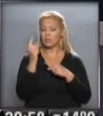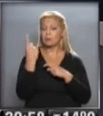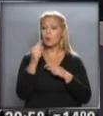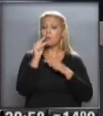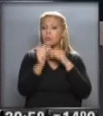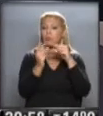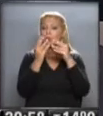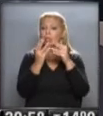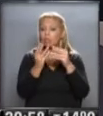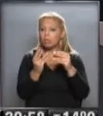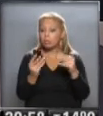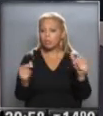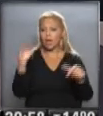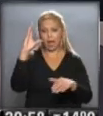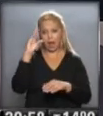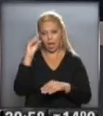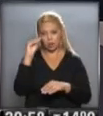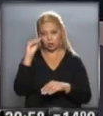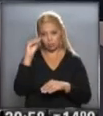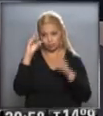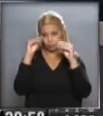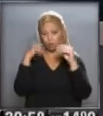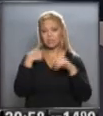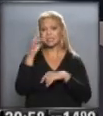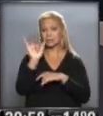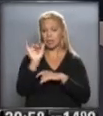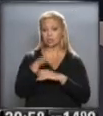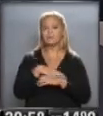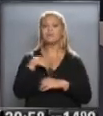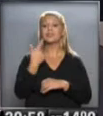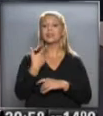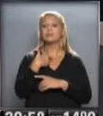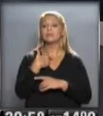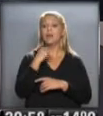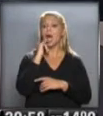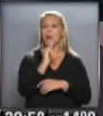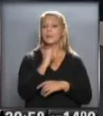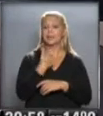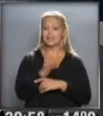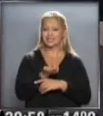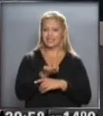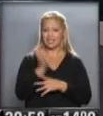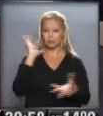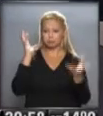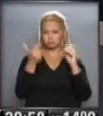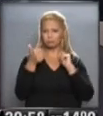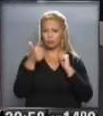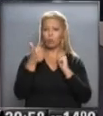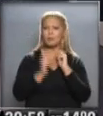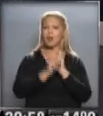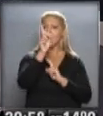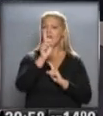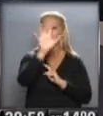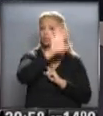disminuir lentamente hacia la noche del día miércoles. Dicho esto, entonces, el pronóstico nos está indicando buenas condiciones meteorológicas para el norte